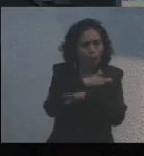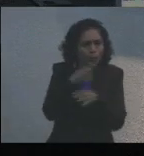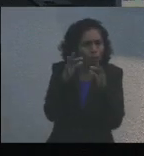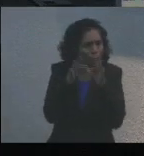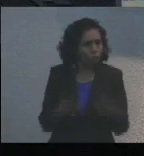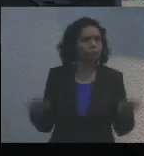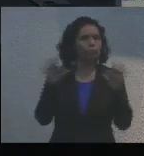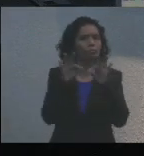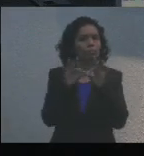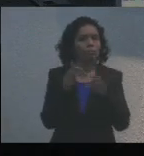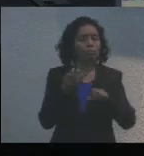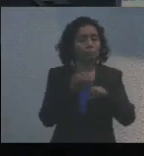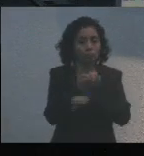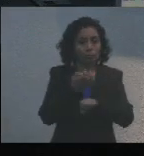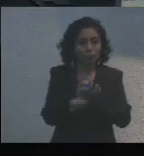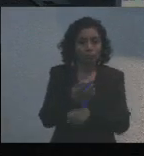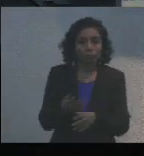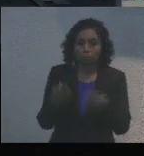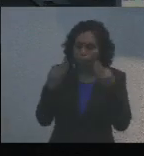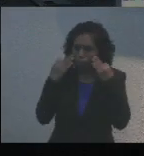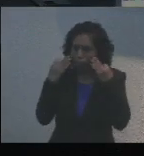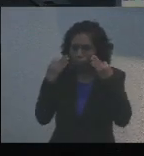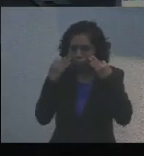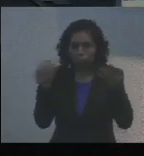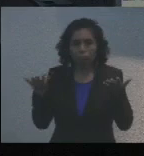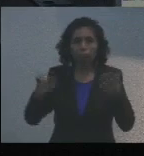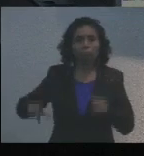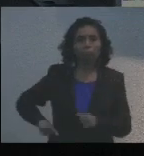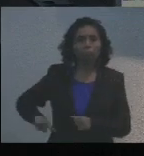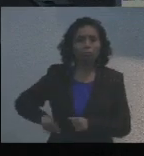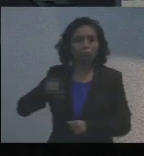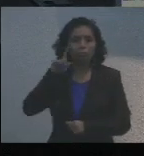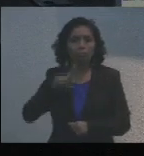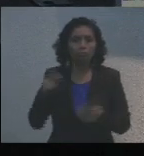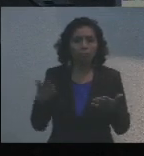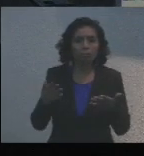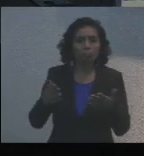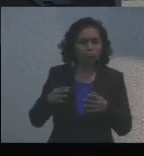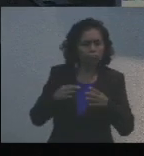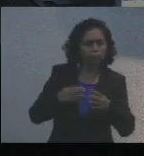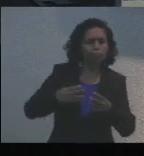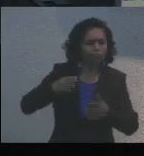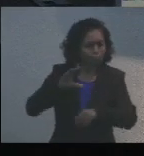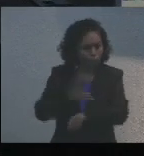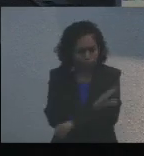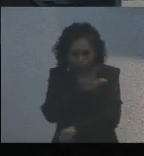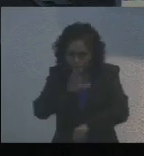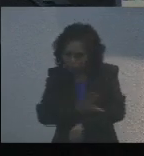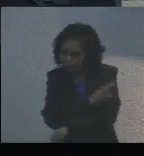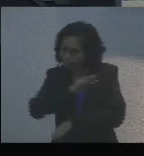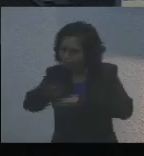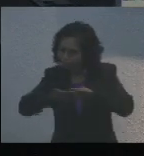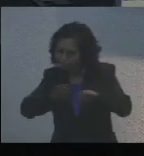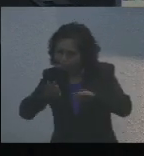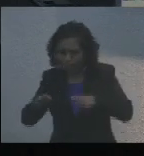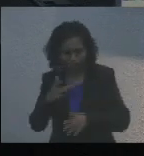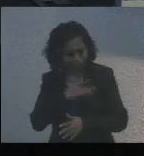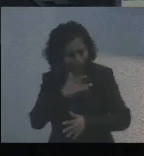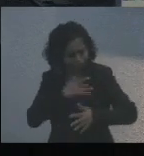Estado, donde hemos sido testigos de una gobernadora que ha entregado no solo su tiempo y energía, sino también su